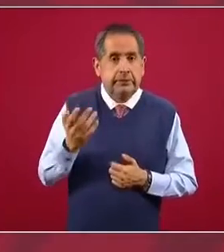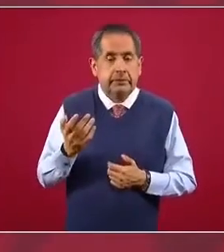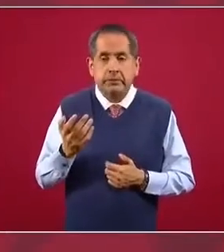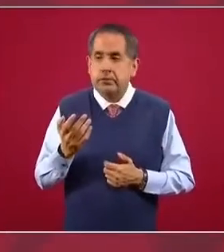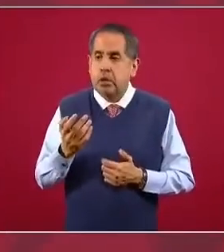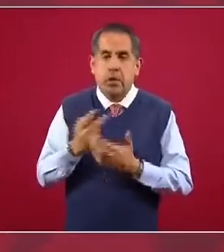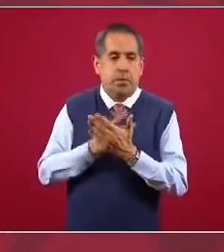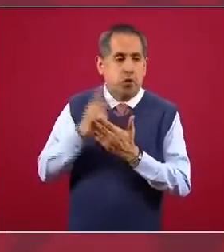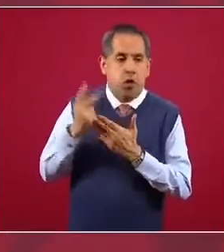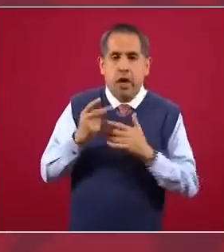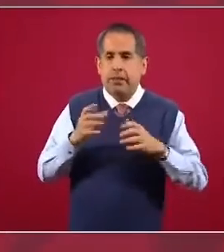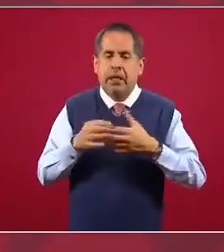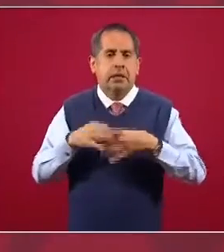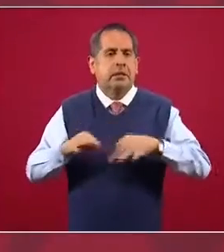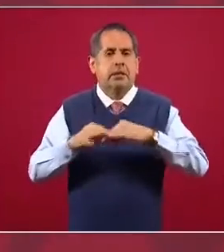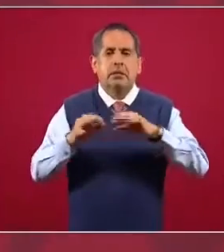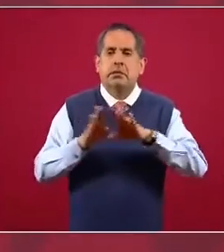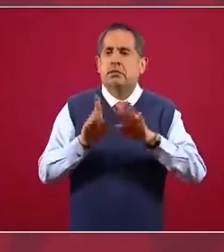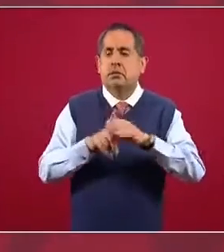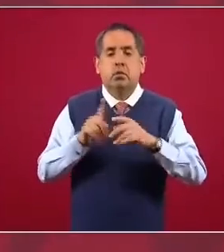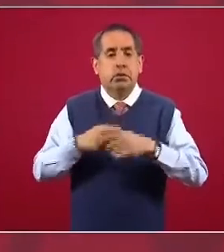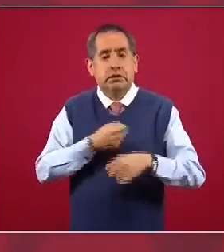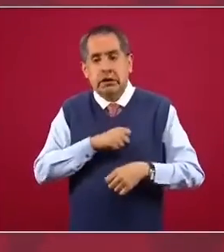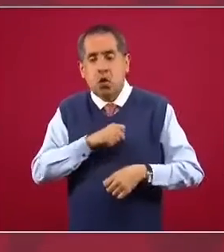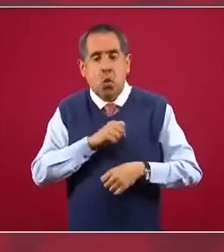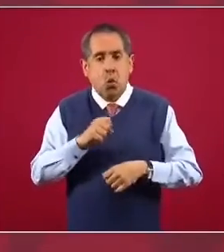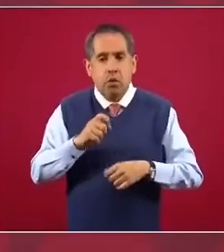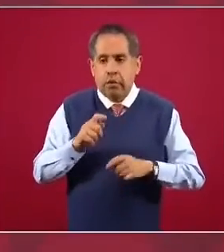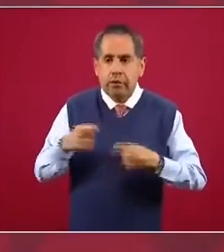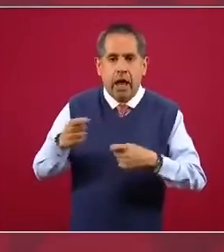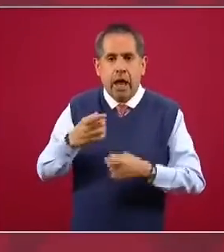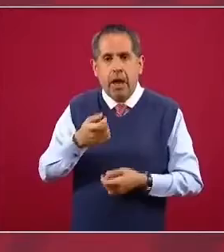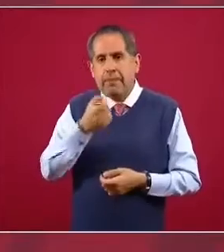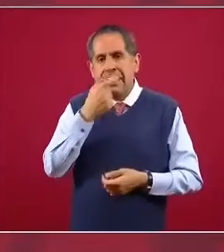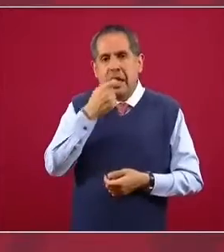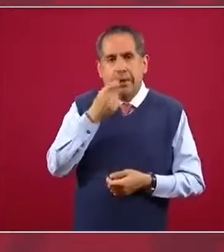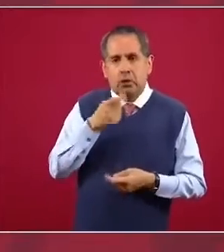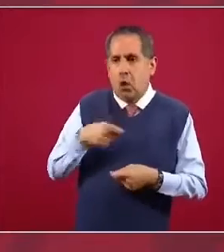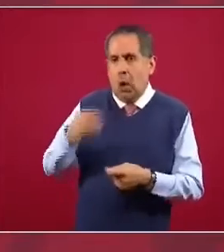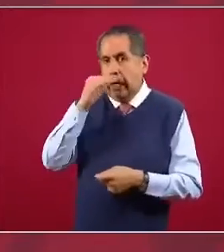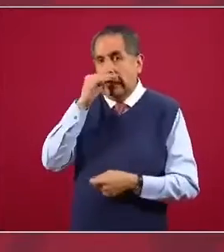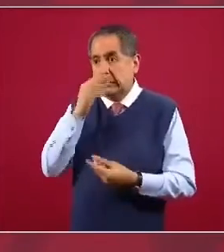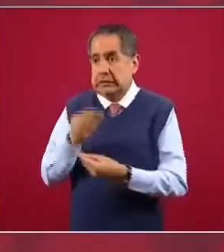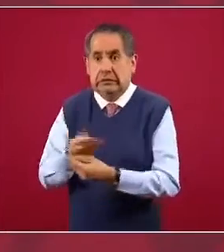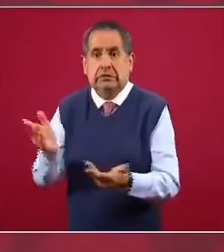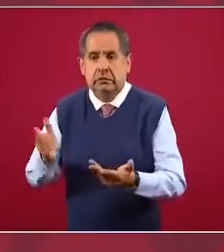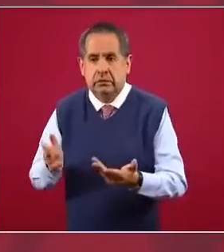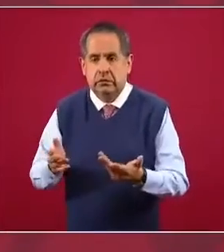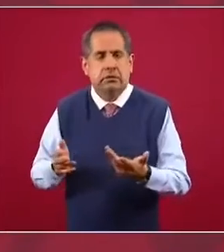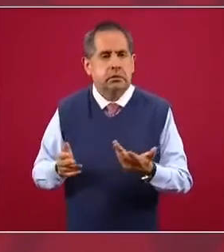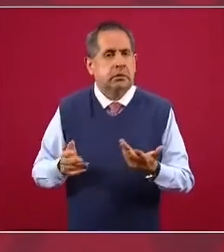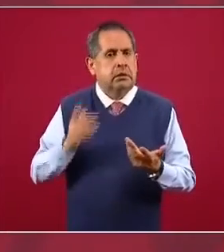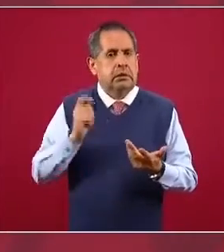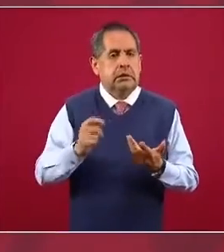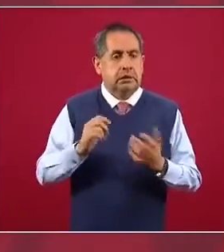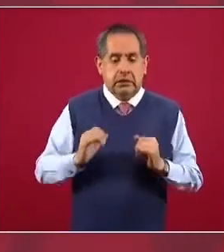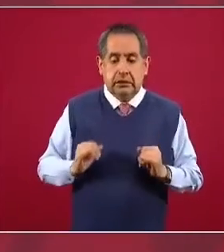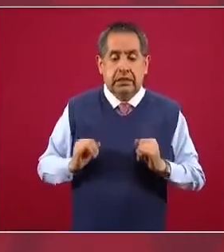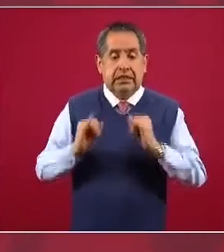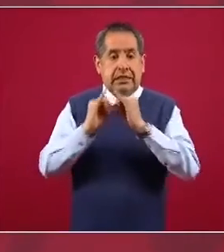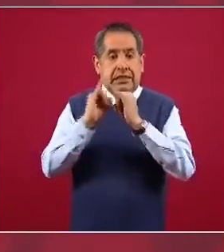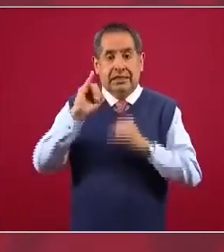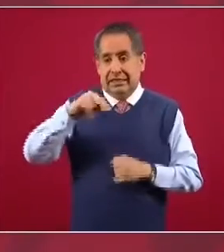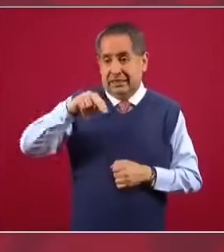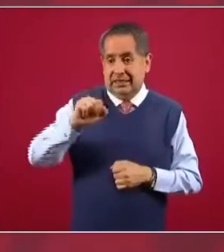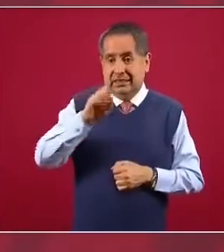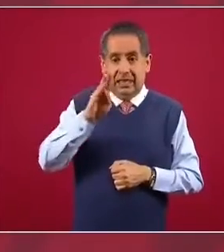este programa prioritario de salud y medicamentos gratuitos para todos, pues implicó que el Instituto de Salud del